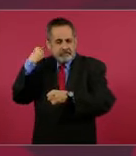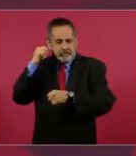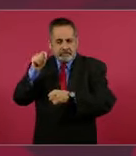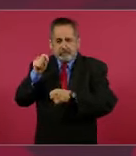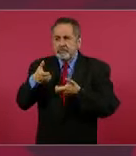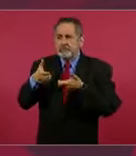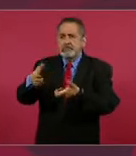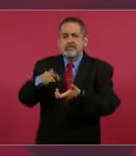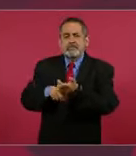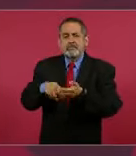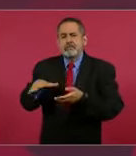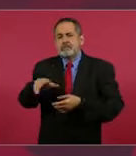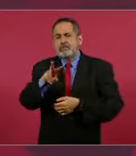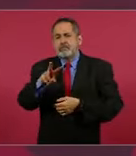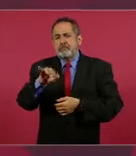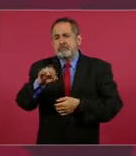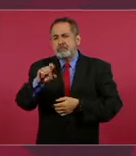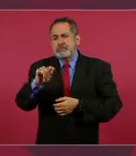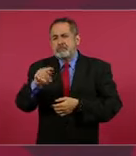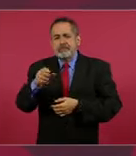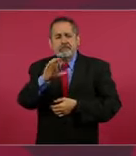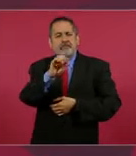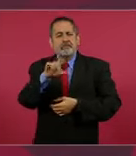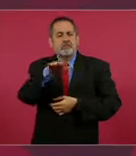calle de Violeta, en la colonia de Guerrero,